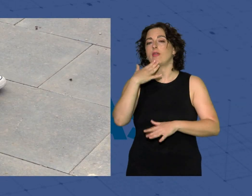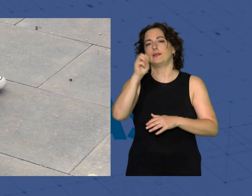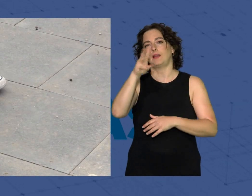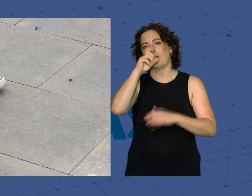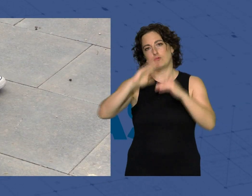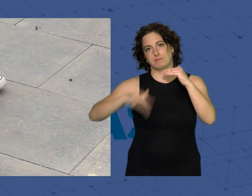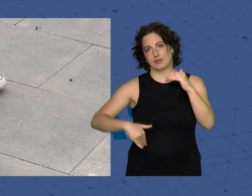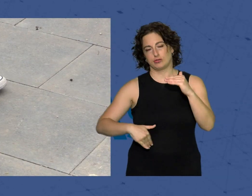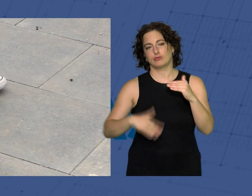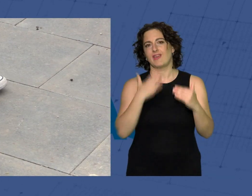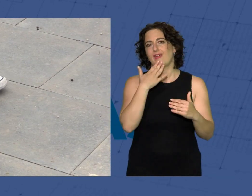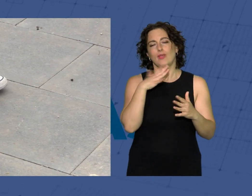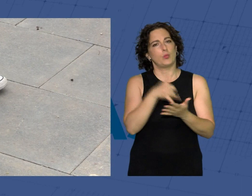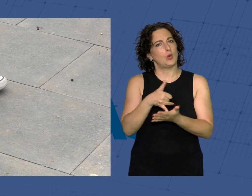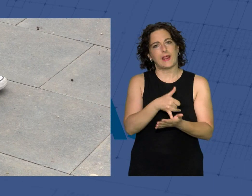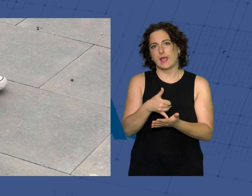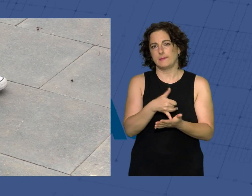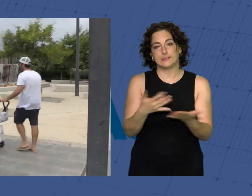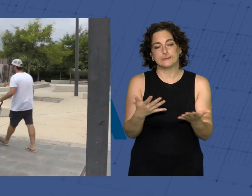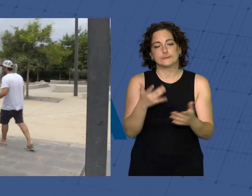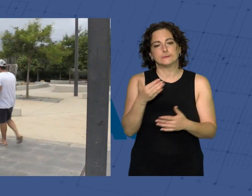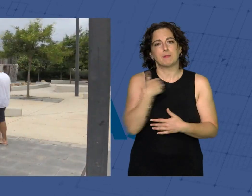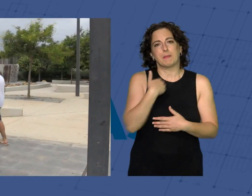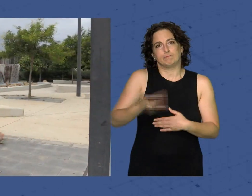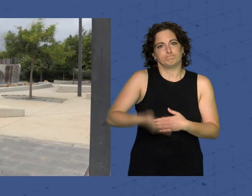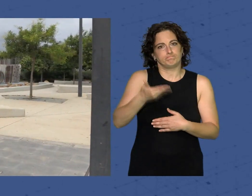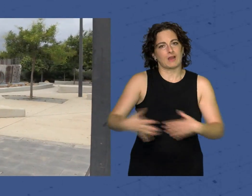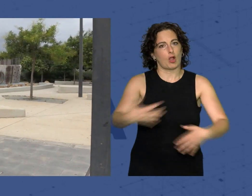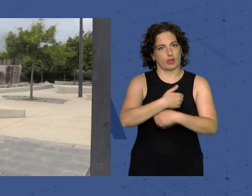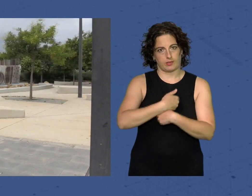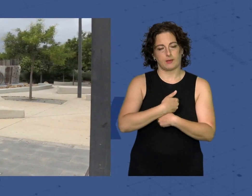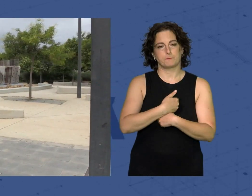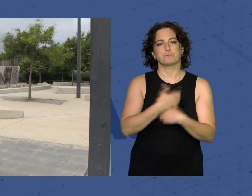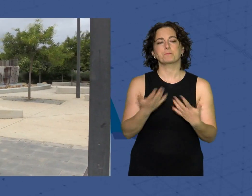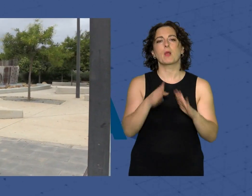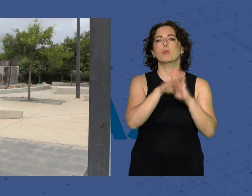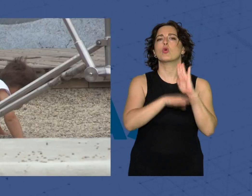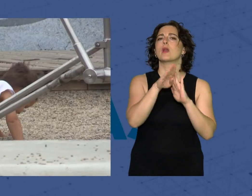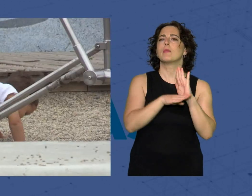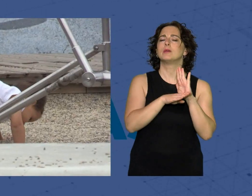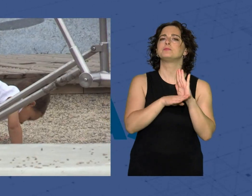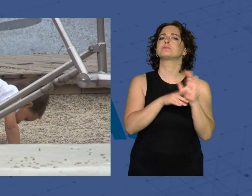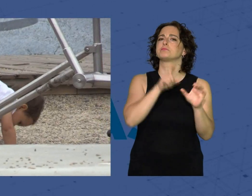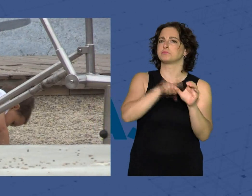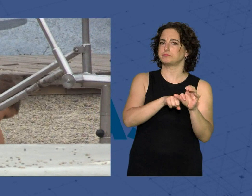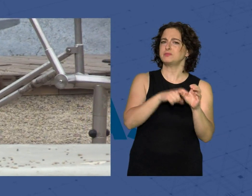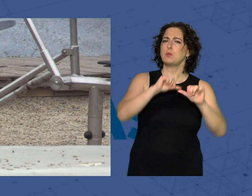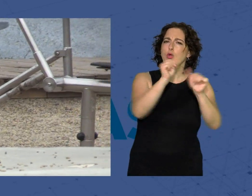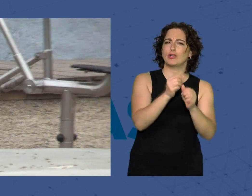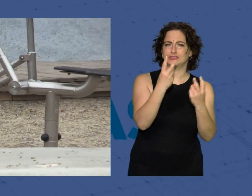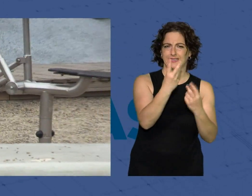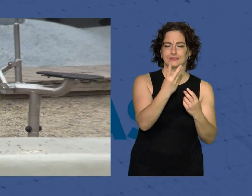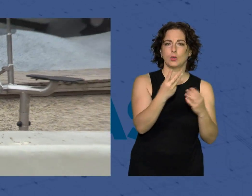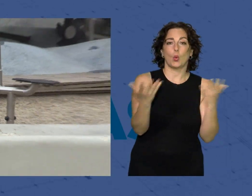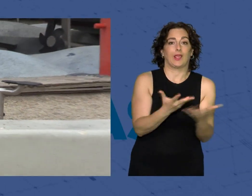años. Edades muy vulnerables en las que juega un papel clave el acogimiento, un programa al que acogerse en tres modalidades. La